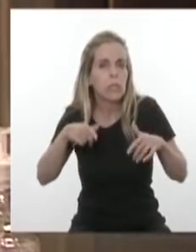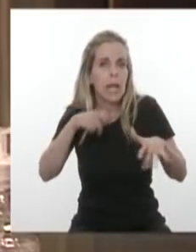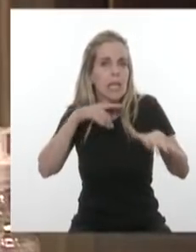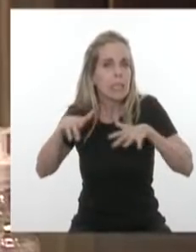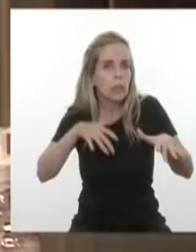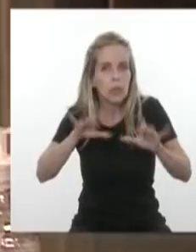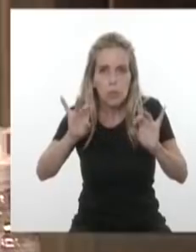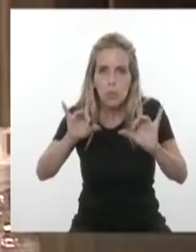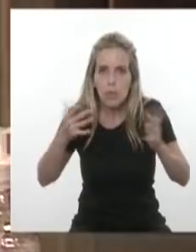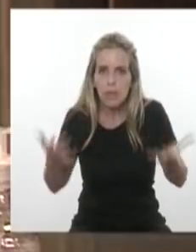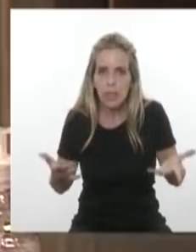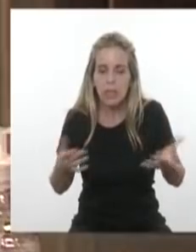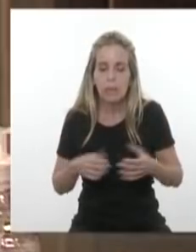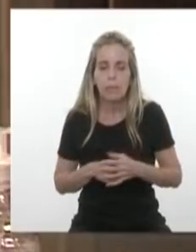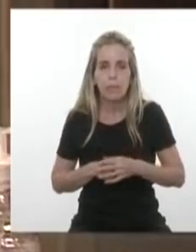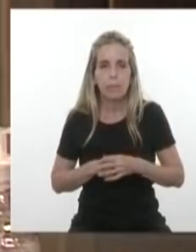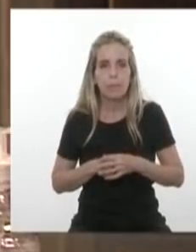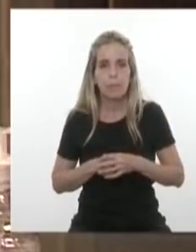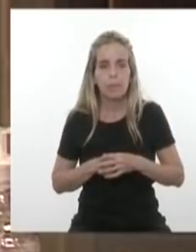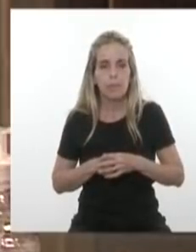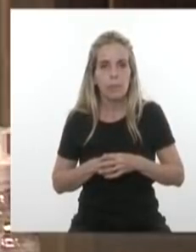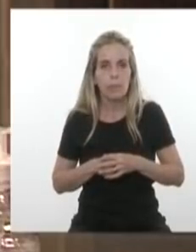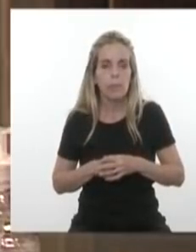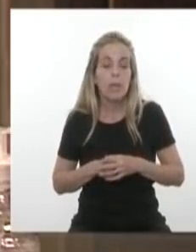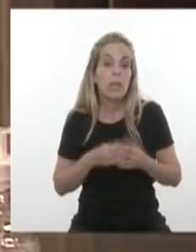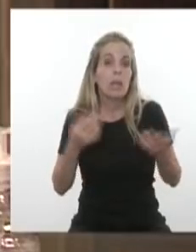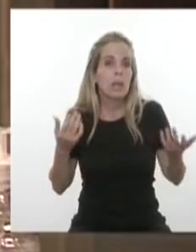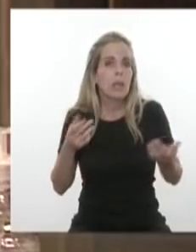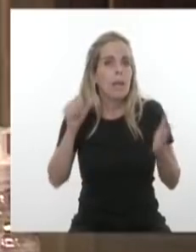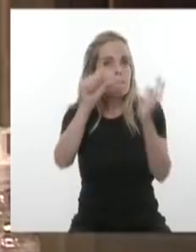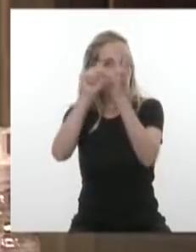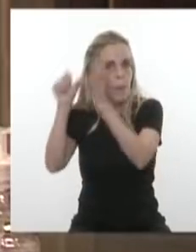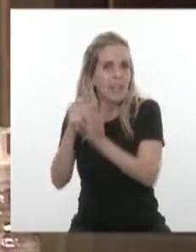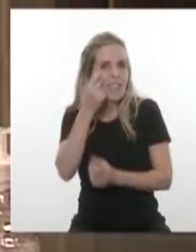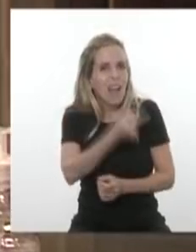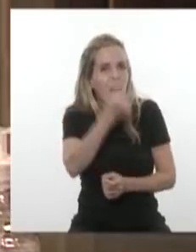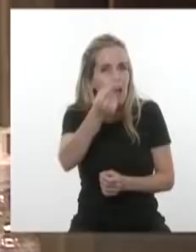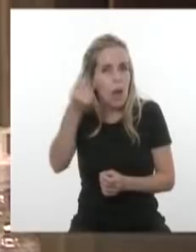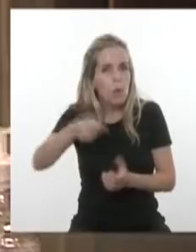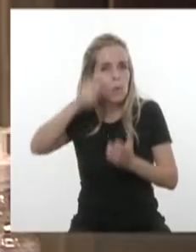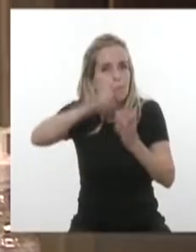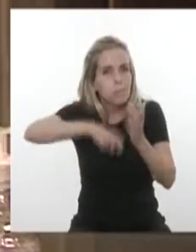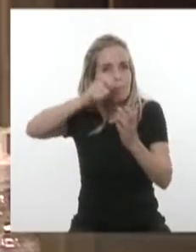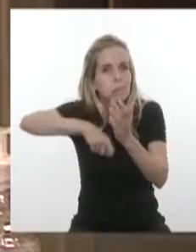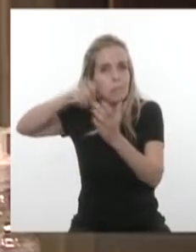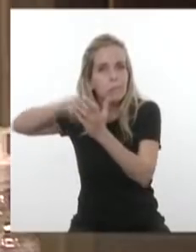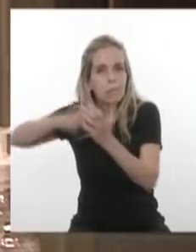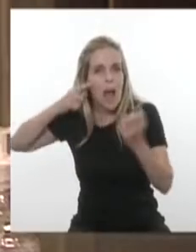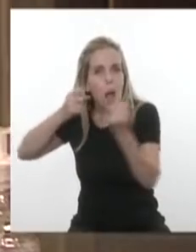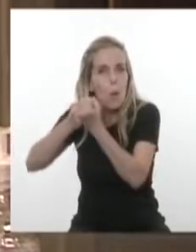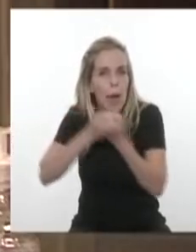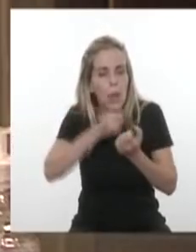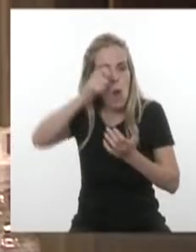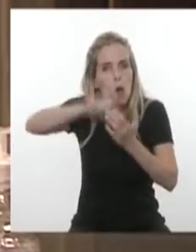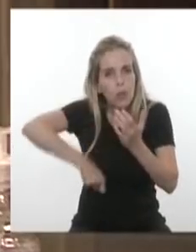absolutamente excepcional cada país firma contratos para la compra de vacunas si